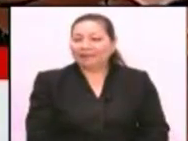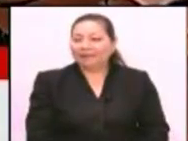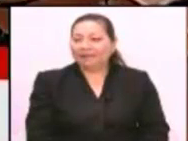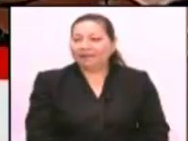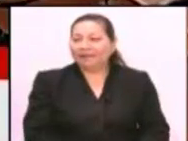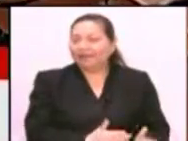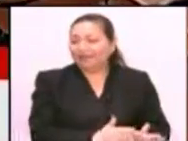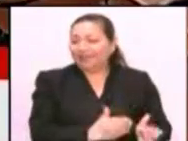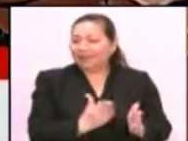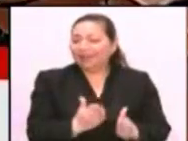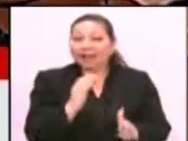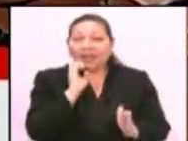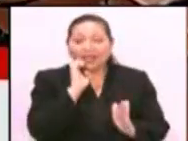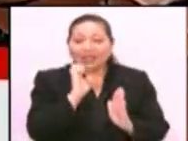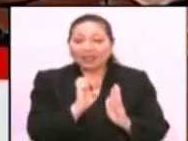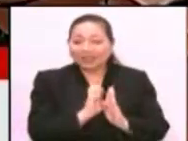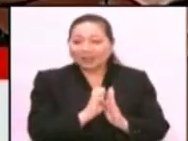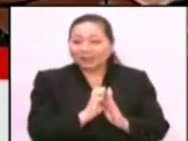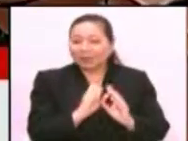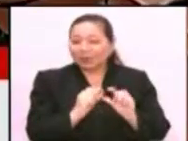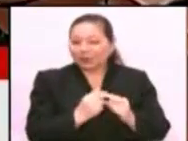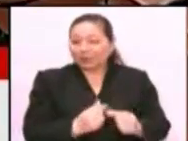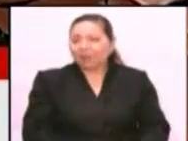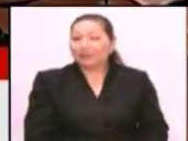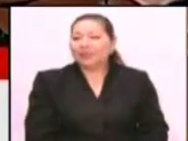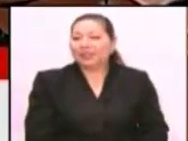Entonces paso al siguiente ejemplo, que ya es en el sector